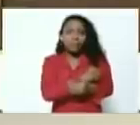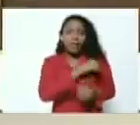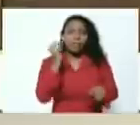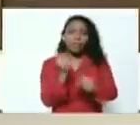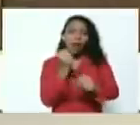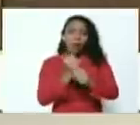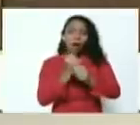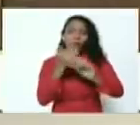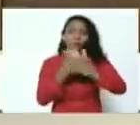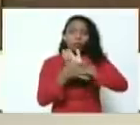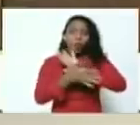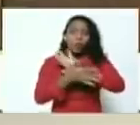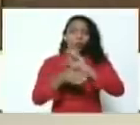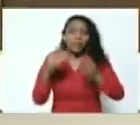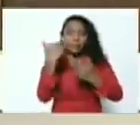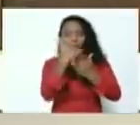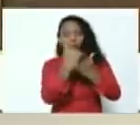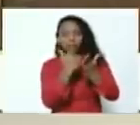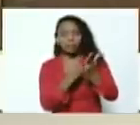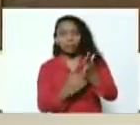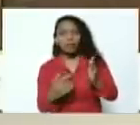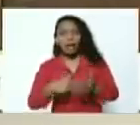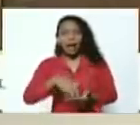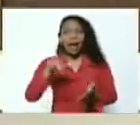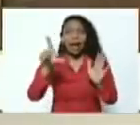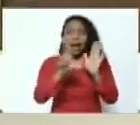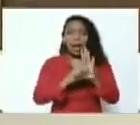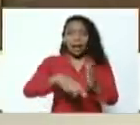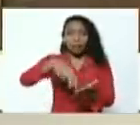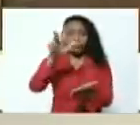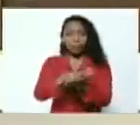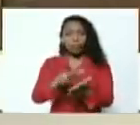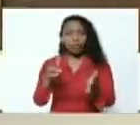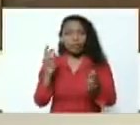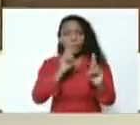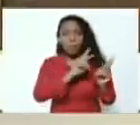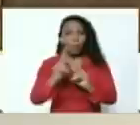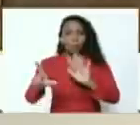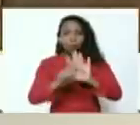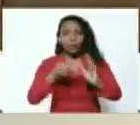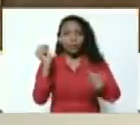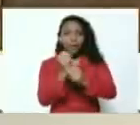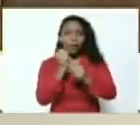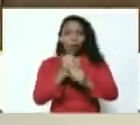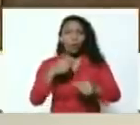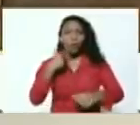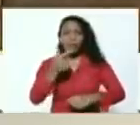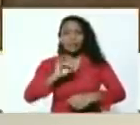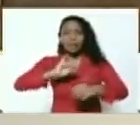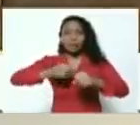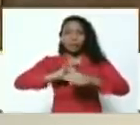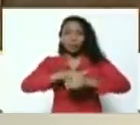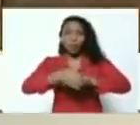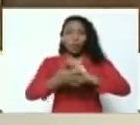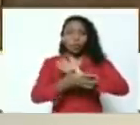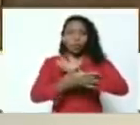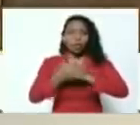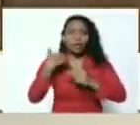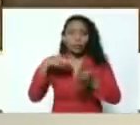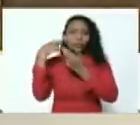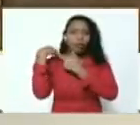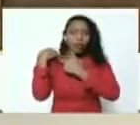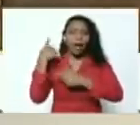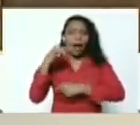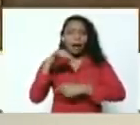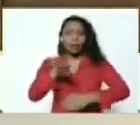de leyes a aprobar, el plan legislativo, como nos dice el doctor Jorge Rodríguez, tiene su